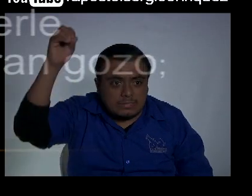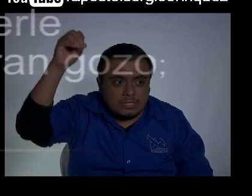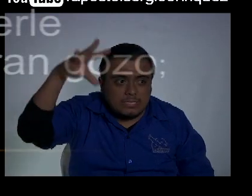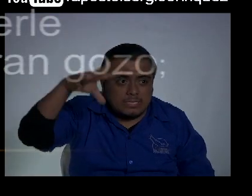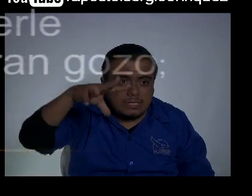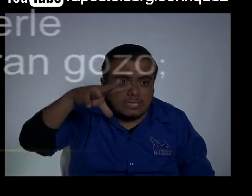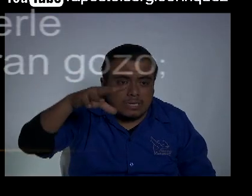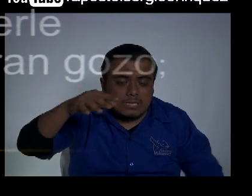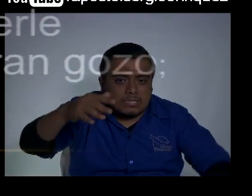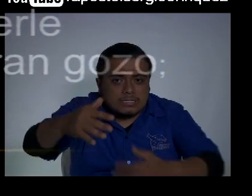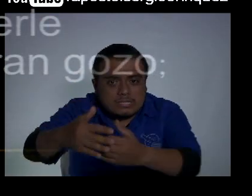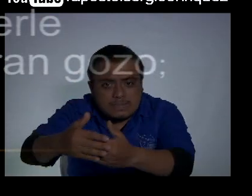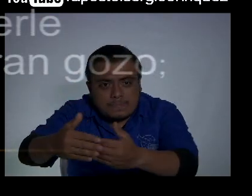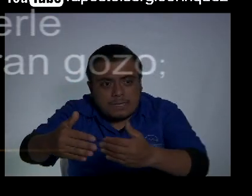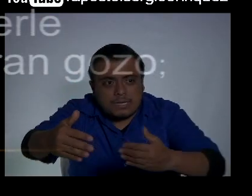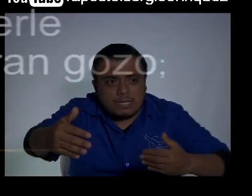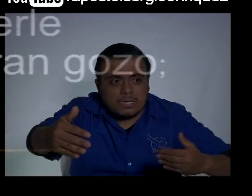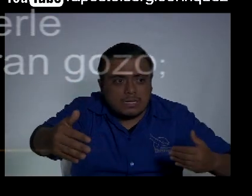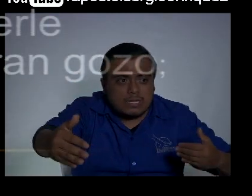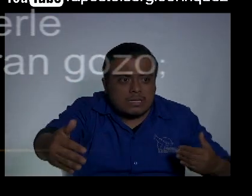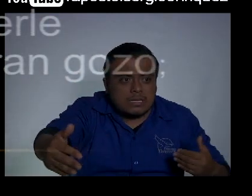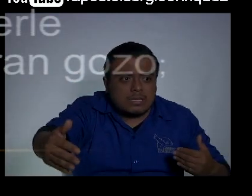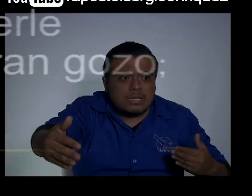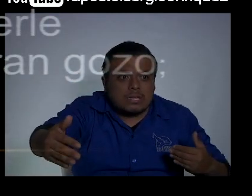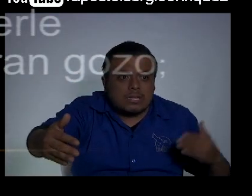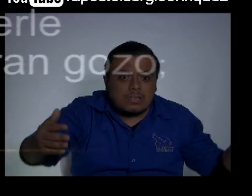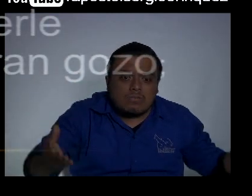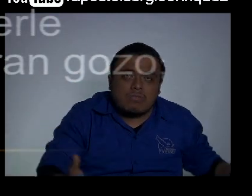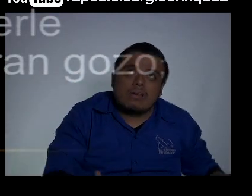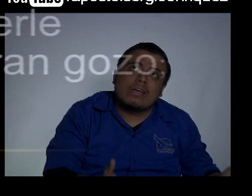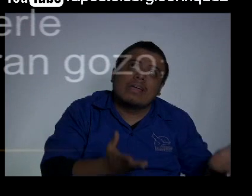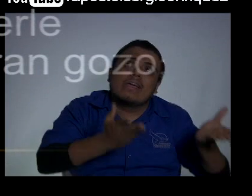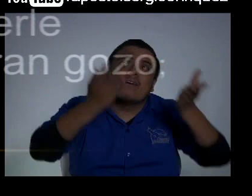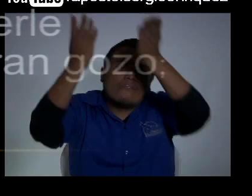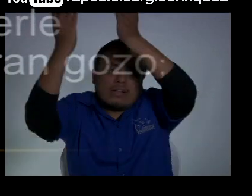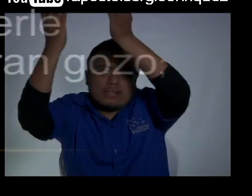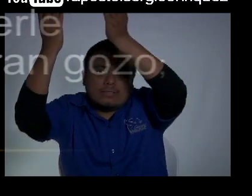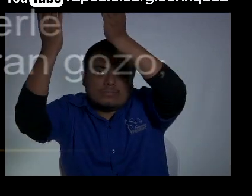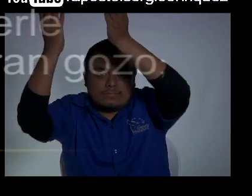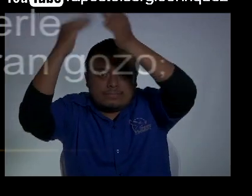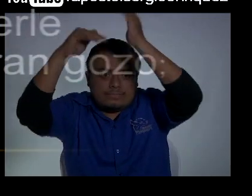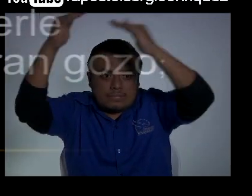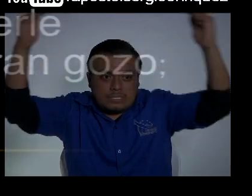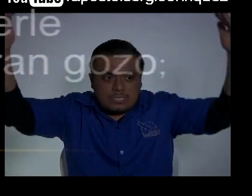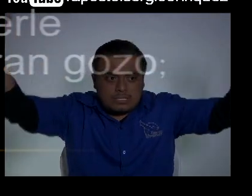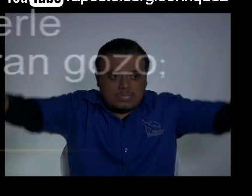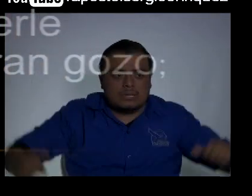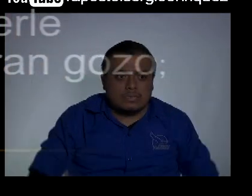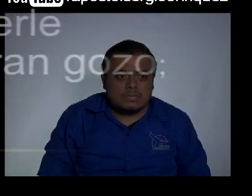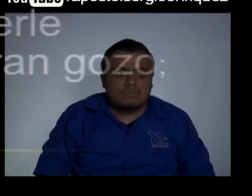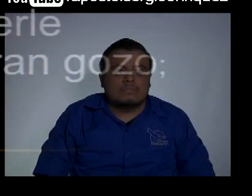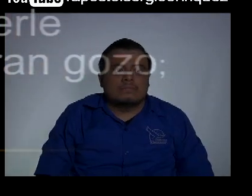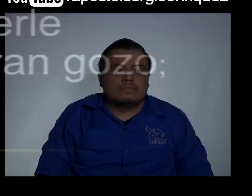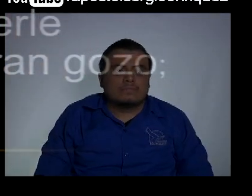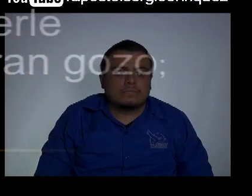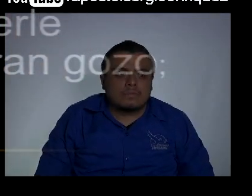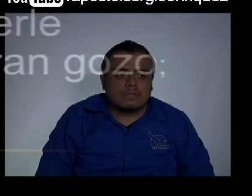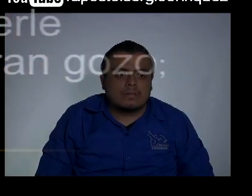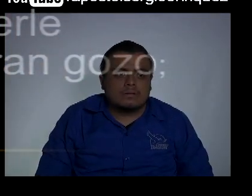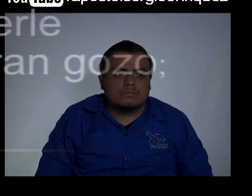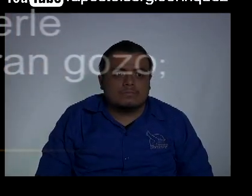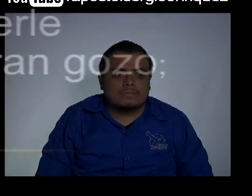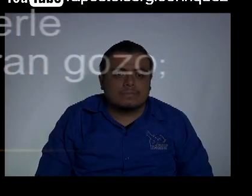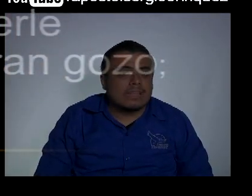bendiciéndolos se separó de ellos y fue llevado arriba al cielo. Lucas 24:52.